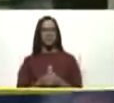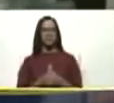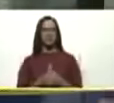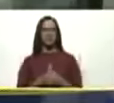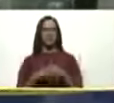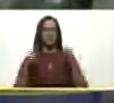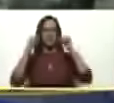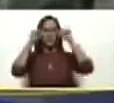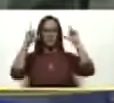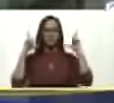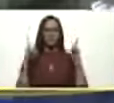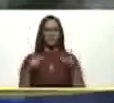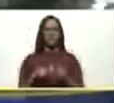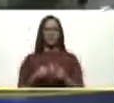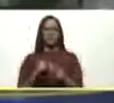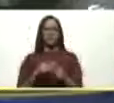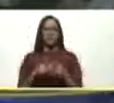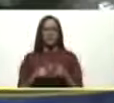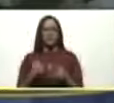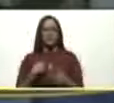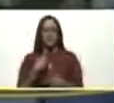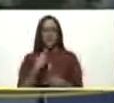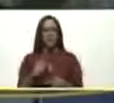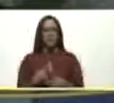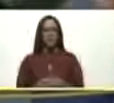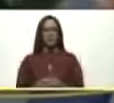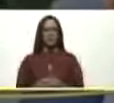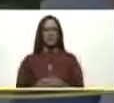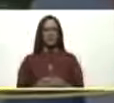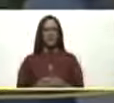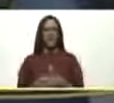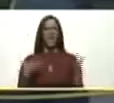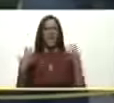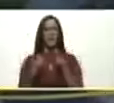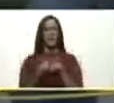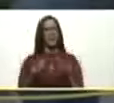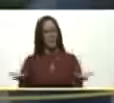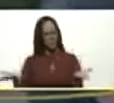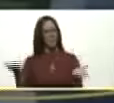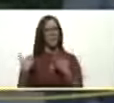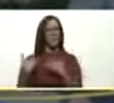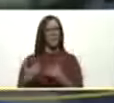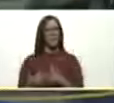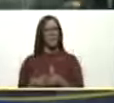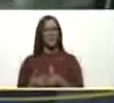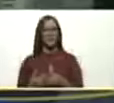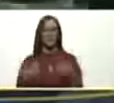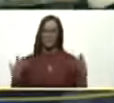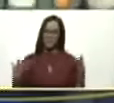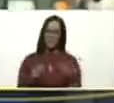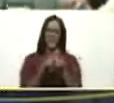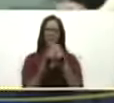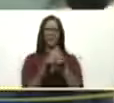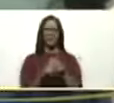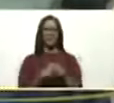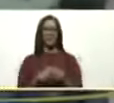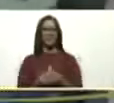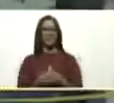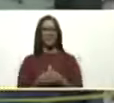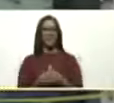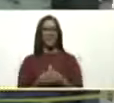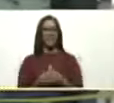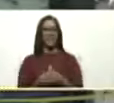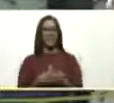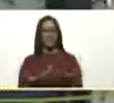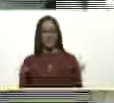Impresionante. Y entonces yo le dije, Aide, acompáñame, chica. Vente conmigo. Vente para acá, Aide,